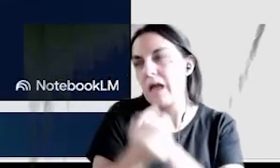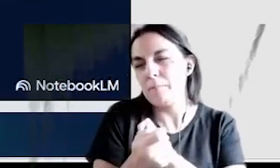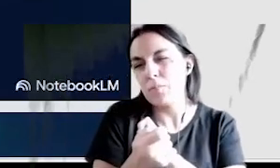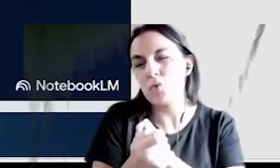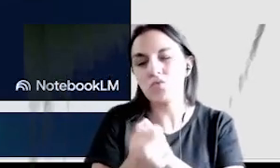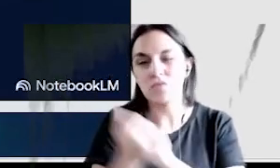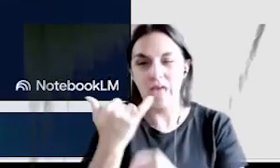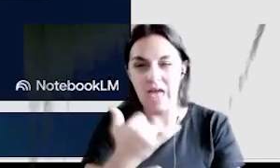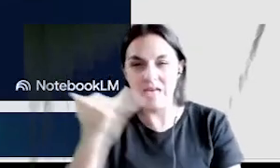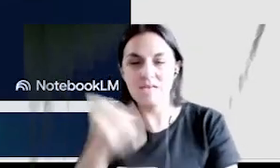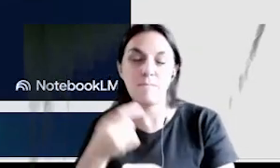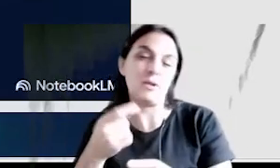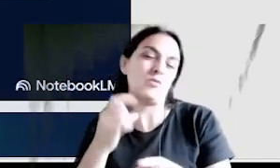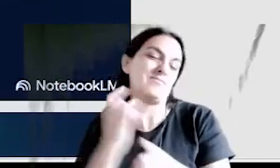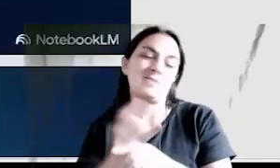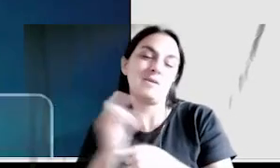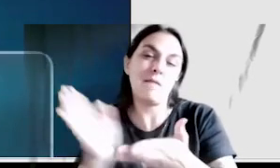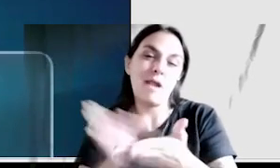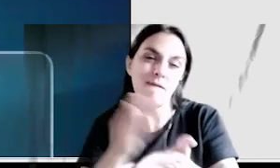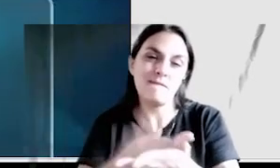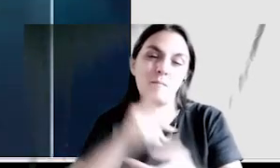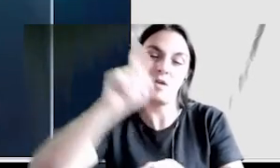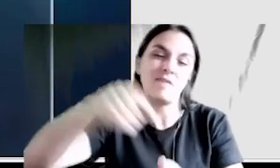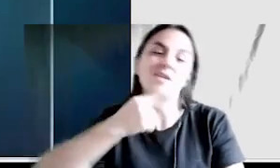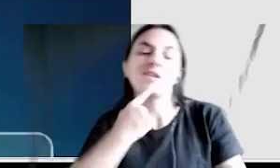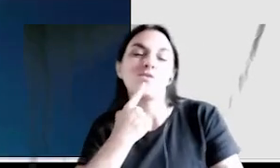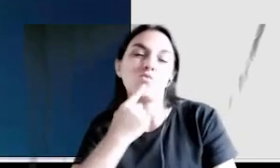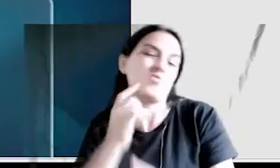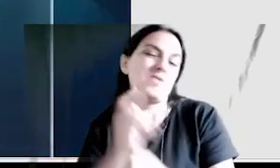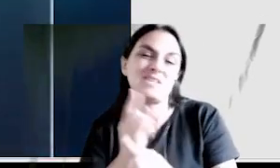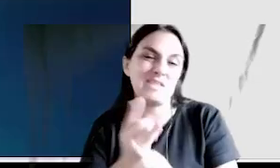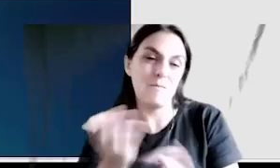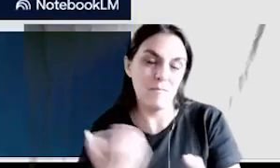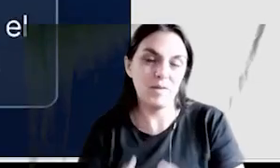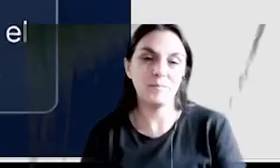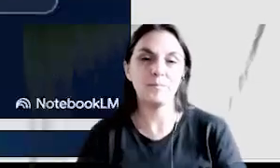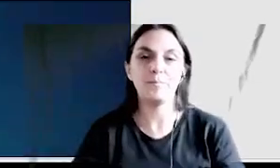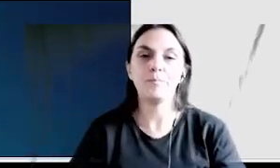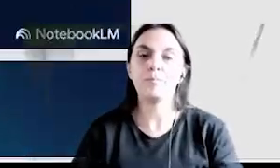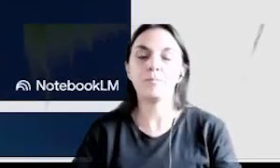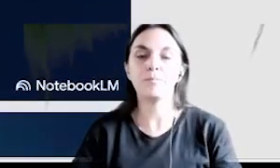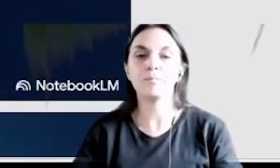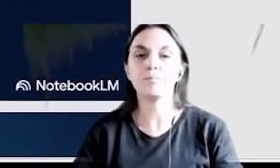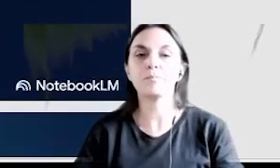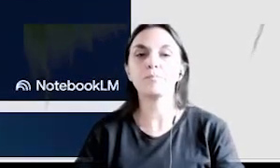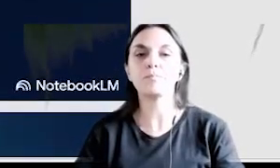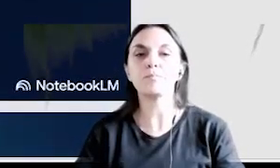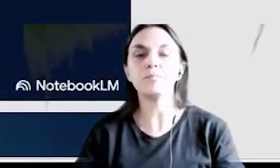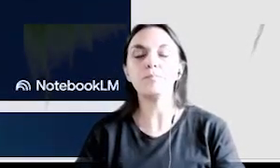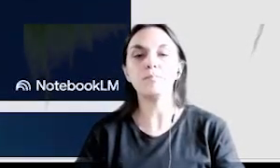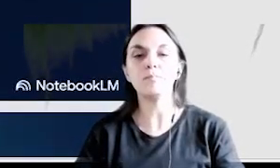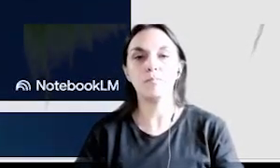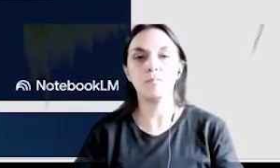gusta repasar porque a veces generan inquietudes. Acá también nos pasa que algunos